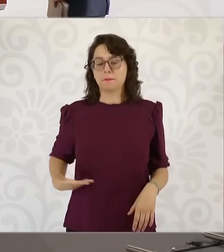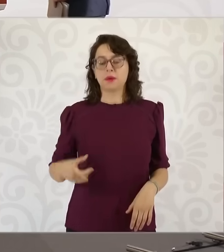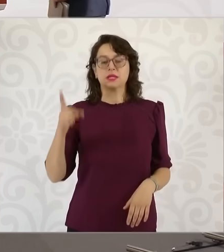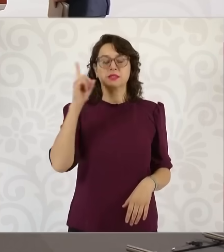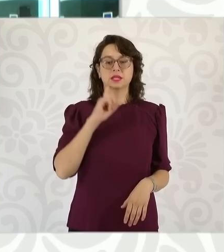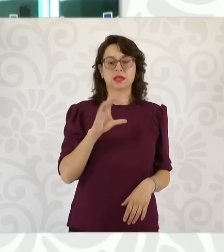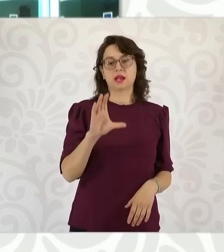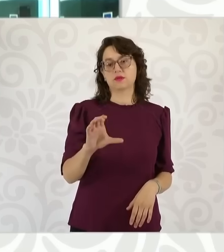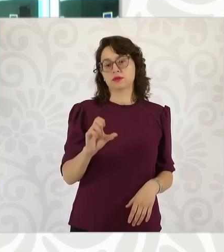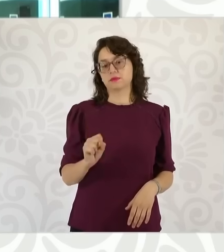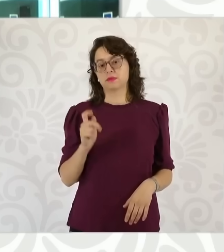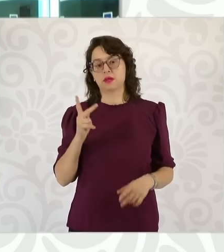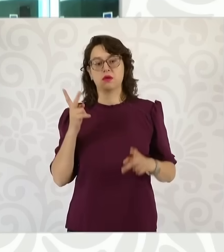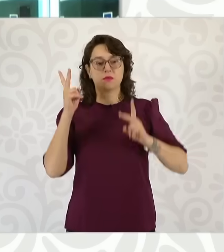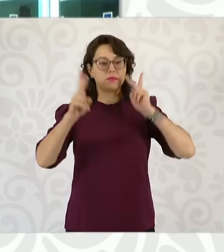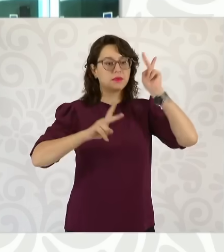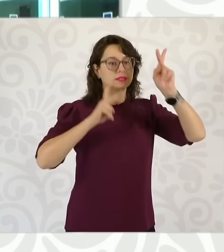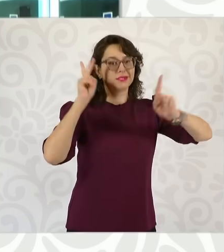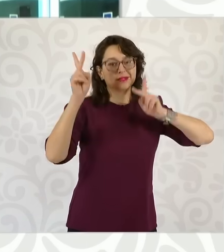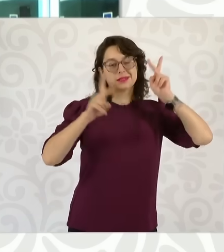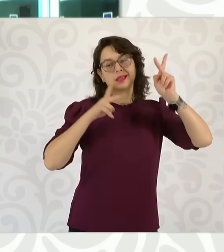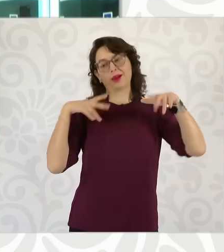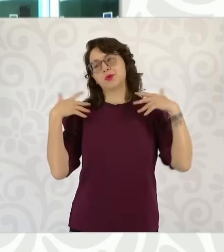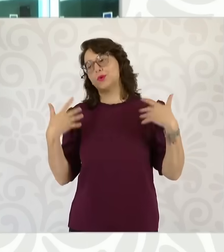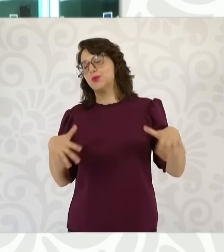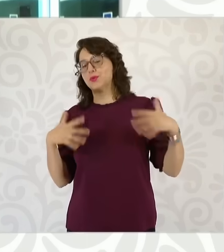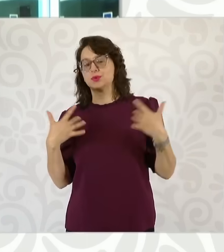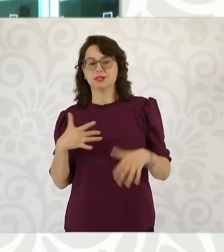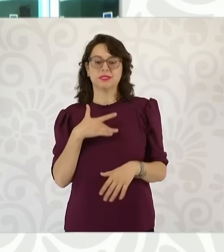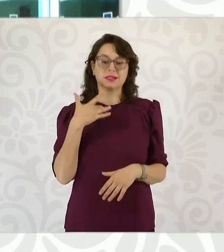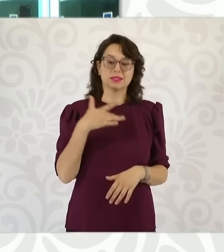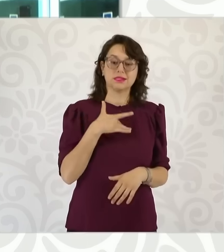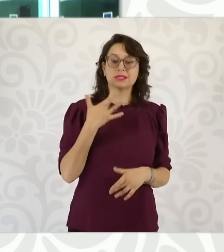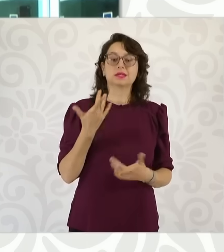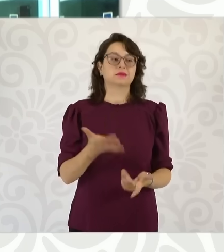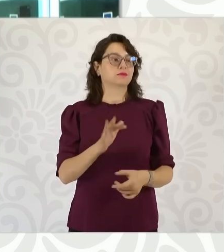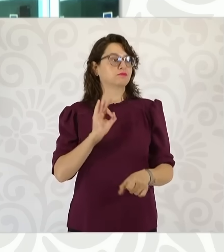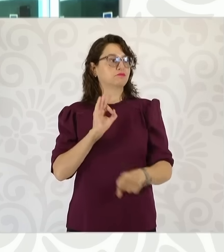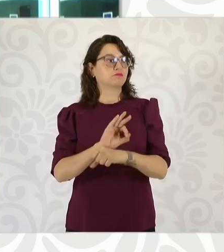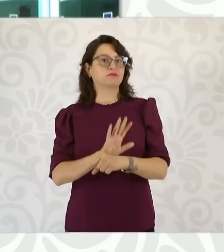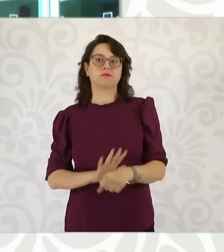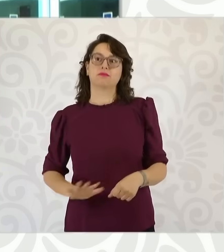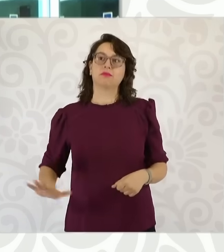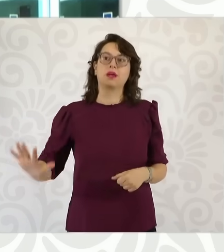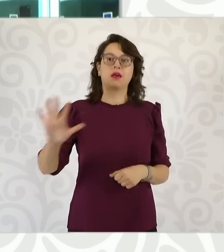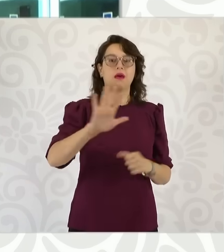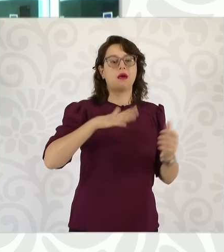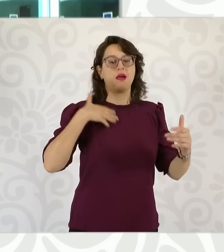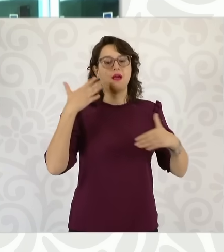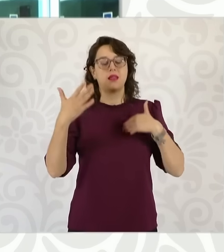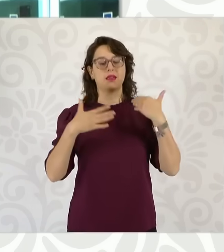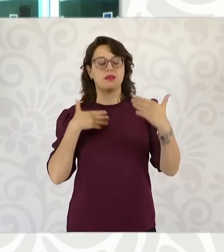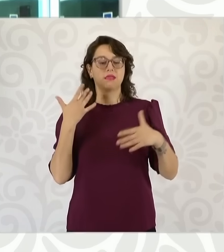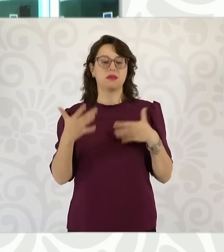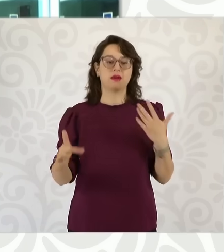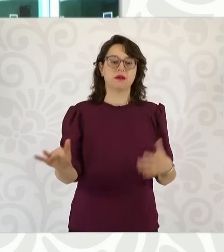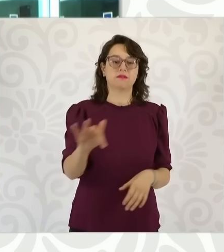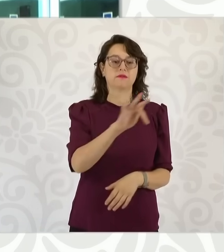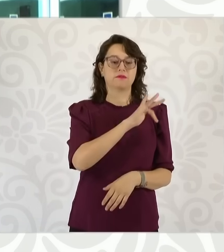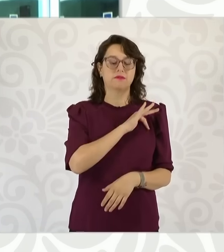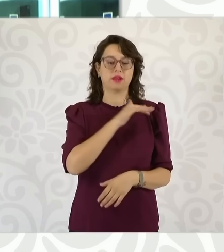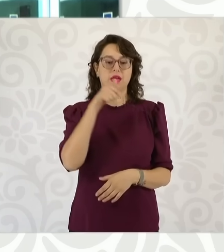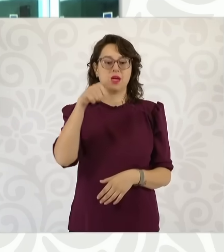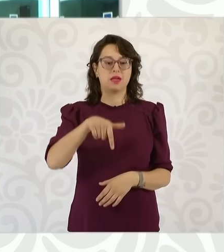Sheinbaum viene a traernos no solo el beneficio, sino la alegría, la esperanza, y viene a compartir con el pueblo de